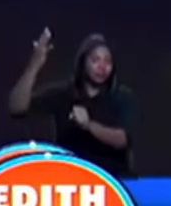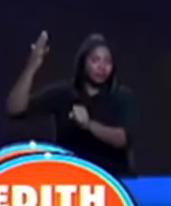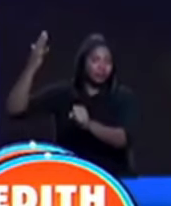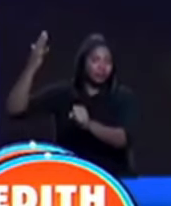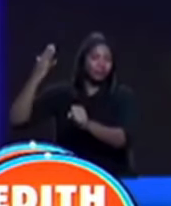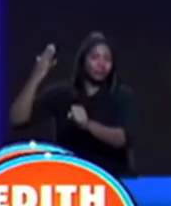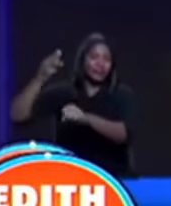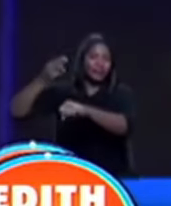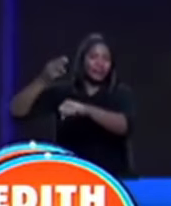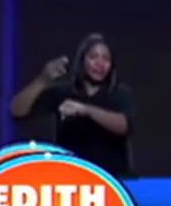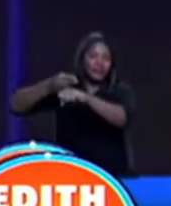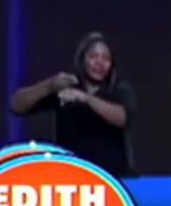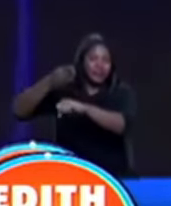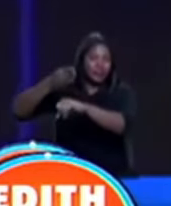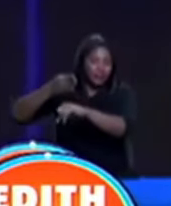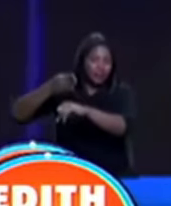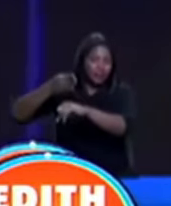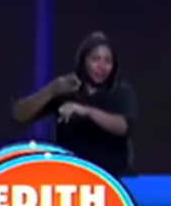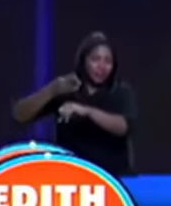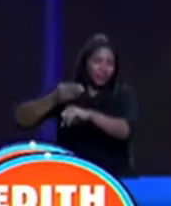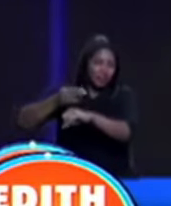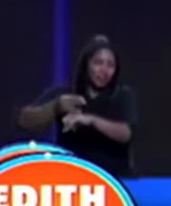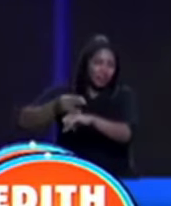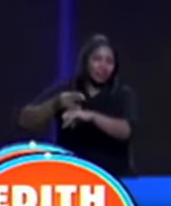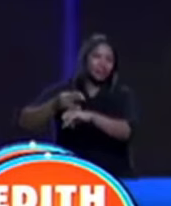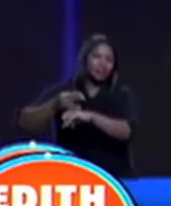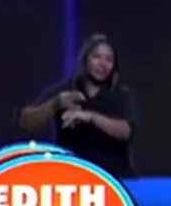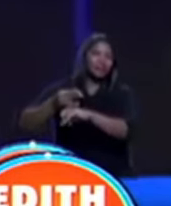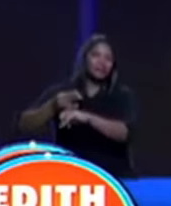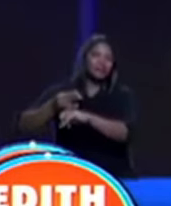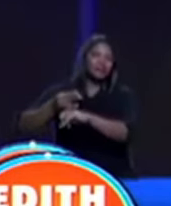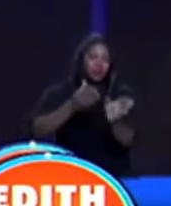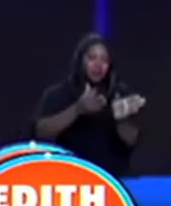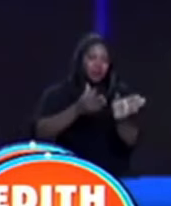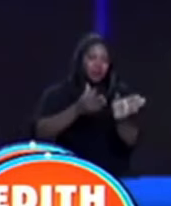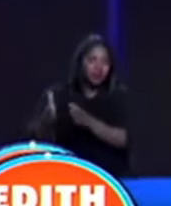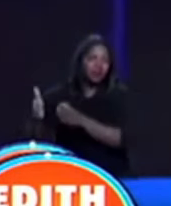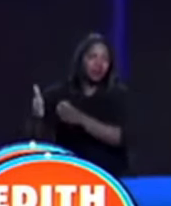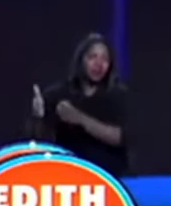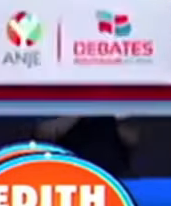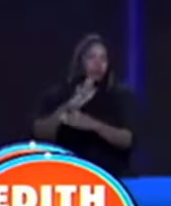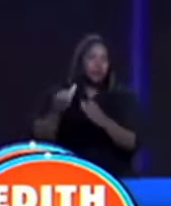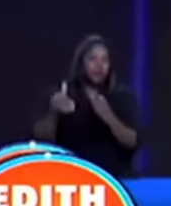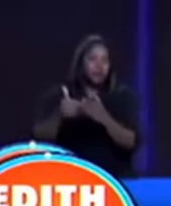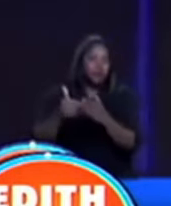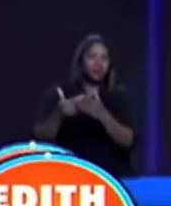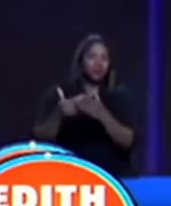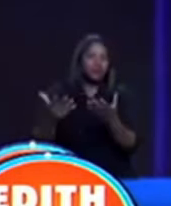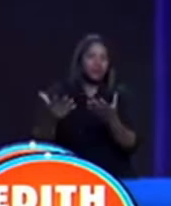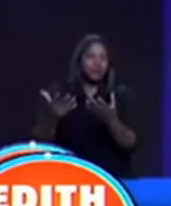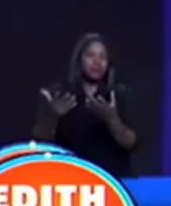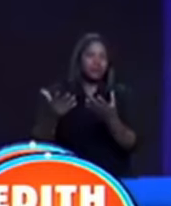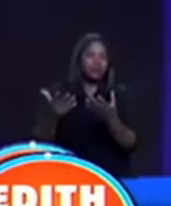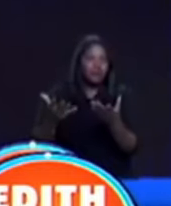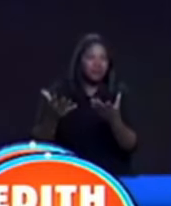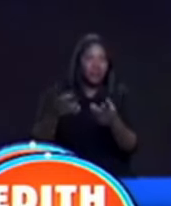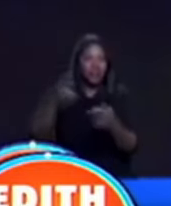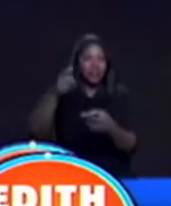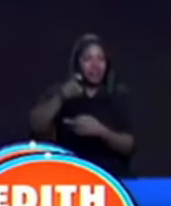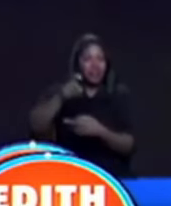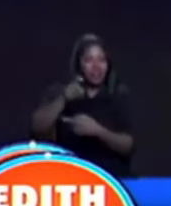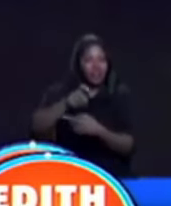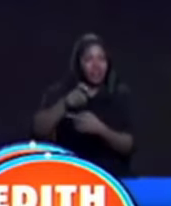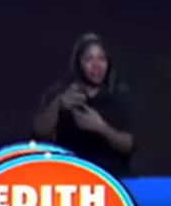vecina República de Haití. Prepararnos para esa crisis, y eso implica entonces aplicar de manera